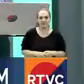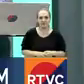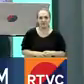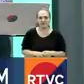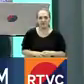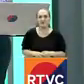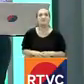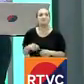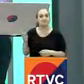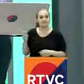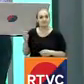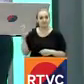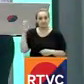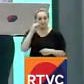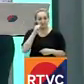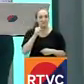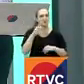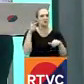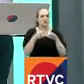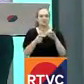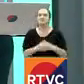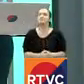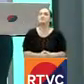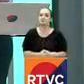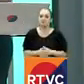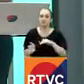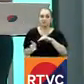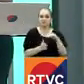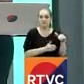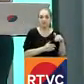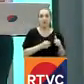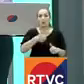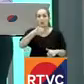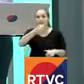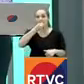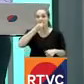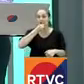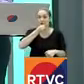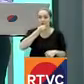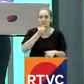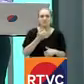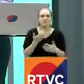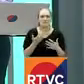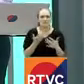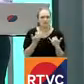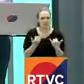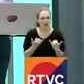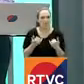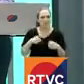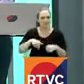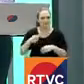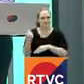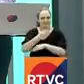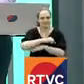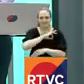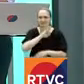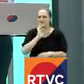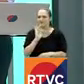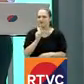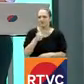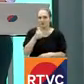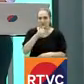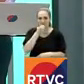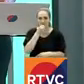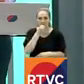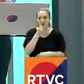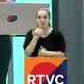San pantalla. Y seguimos con buenas noticias, porque así es, los sábados son de buenas noticias. Y hay decenas